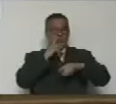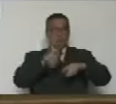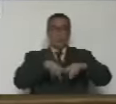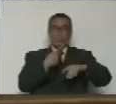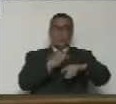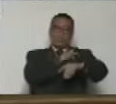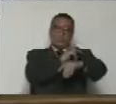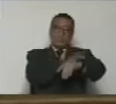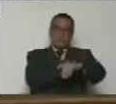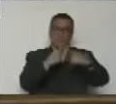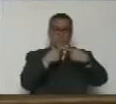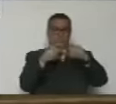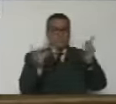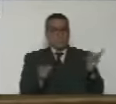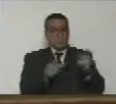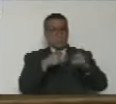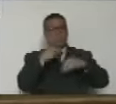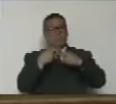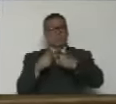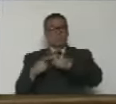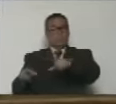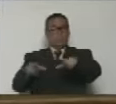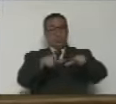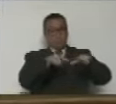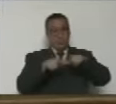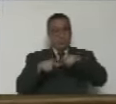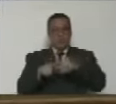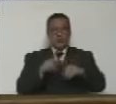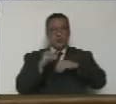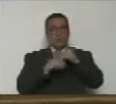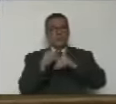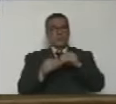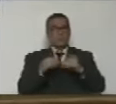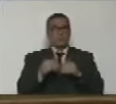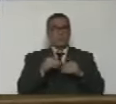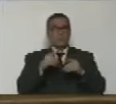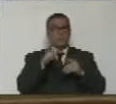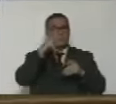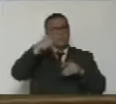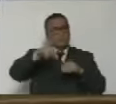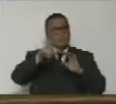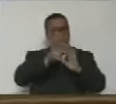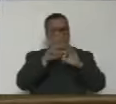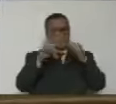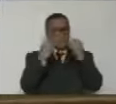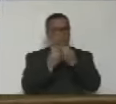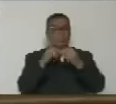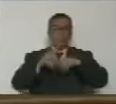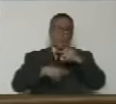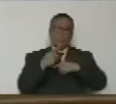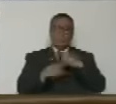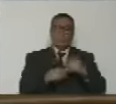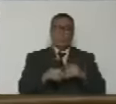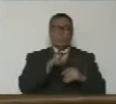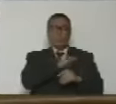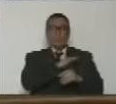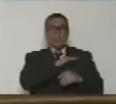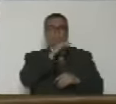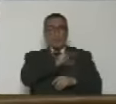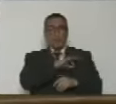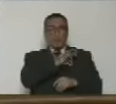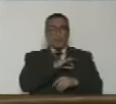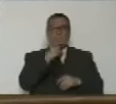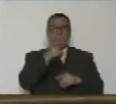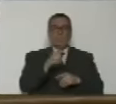en sus diferentes niveles político-territoriales adoptarán medidas para que las organizaciones socioproductivas de propiedad social